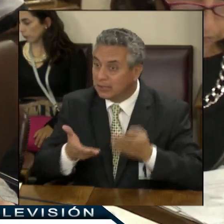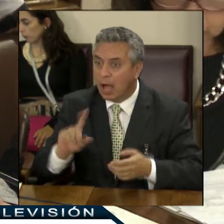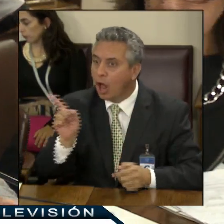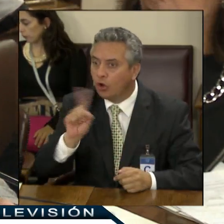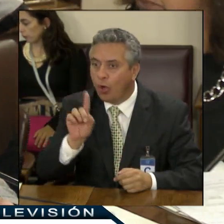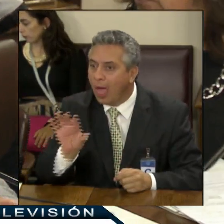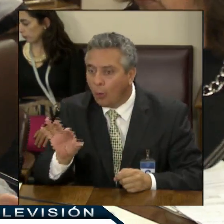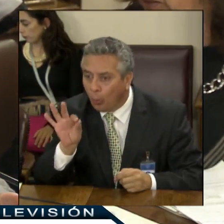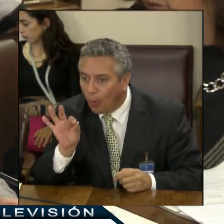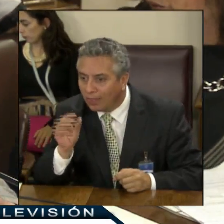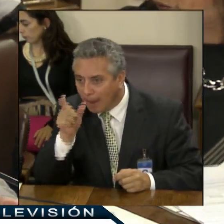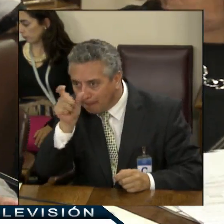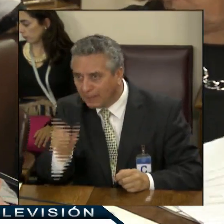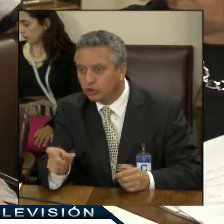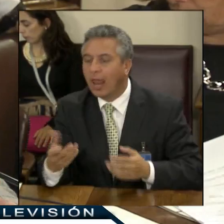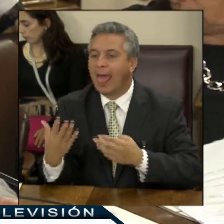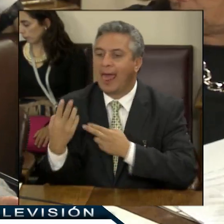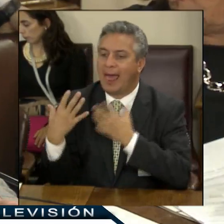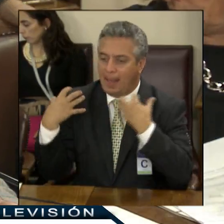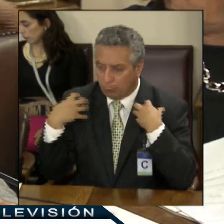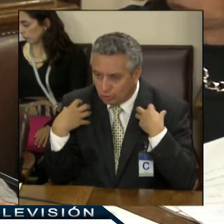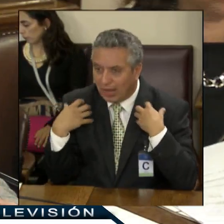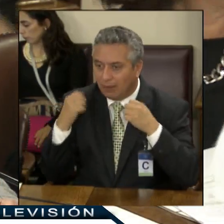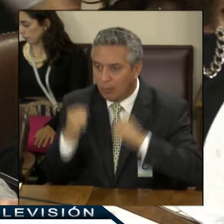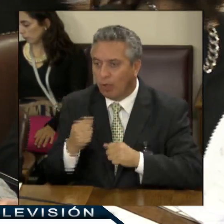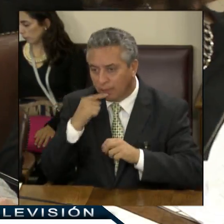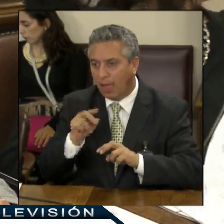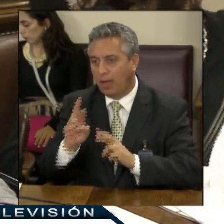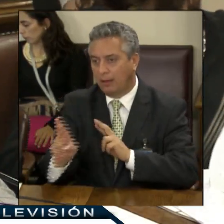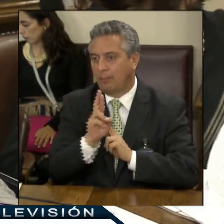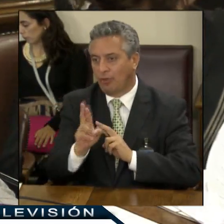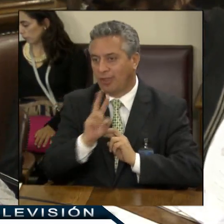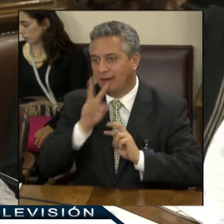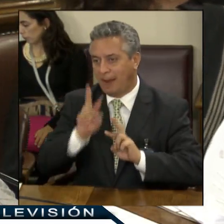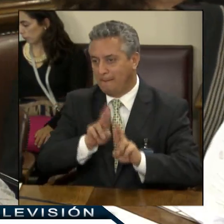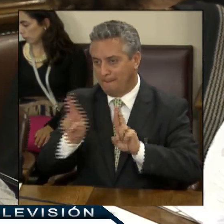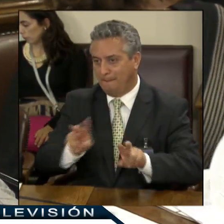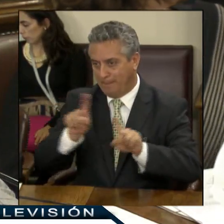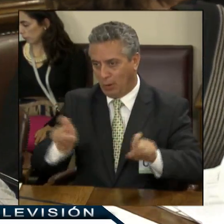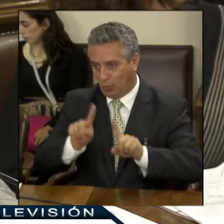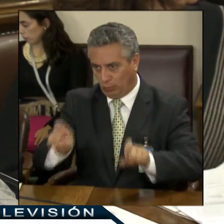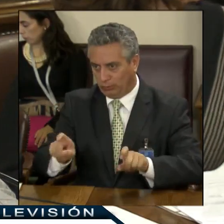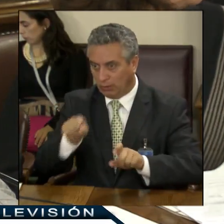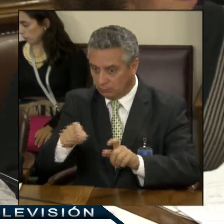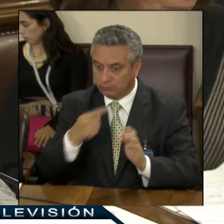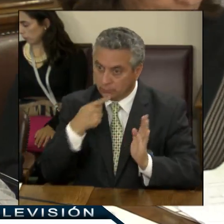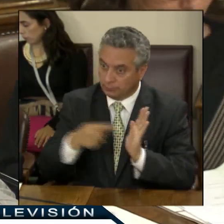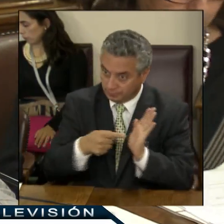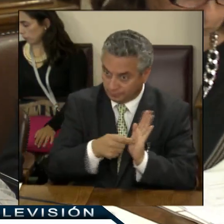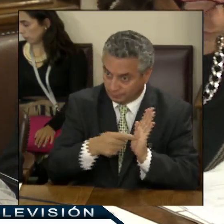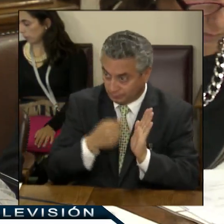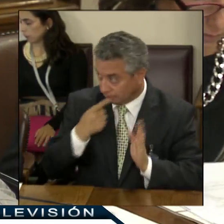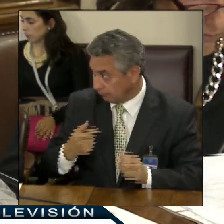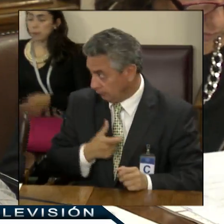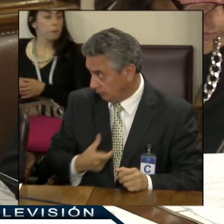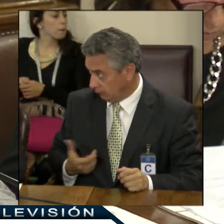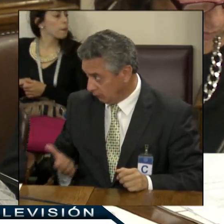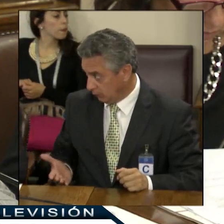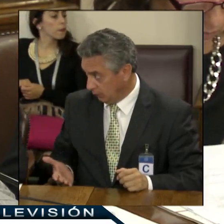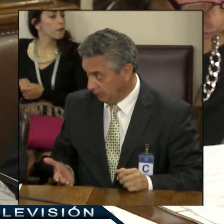persona responsable que pueda responder las consultas que se efectúan de acuerdo no es cierto a lo que se establece en la ficha presidente